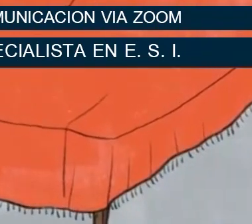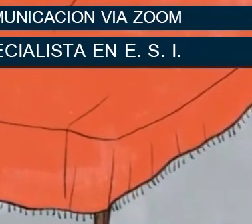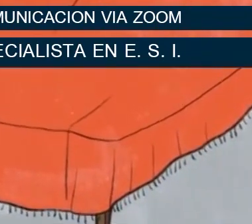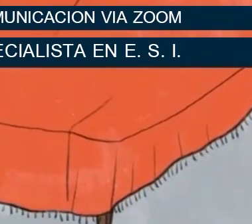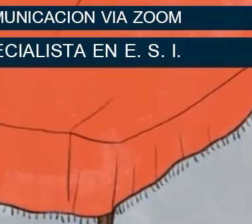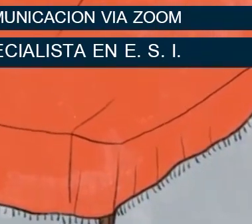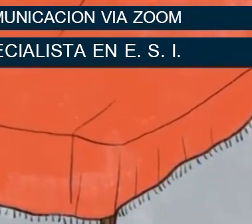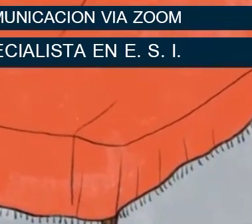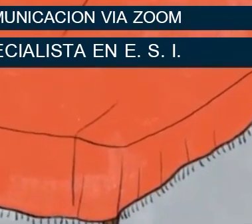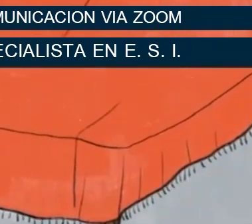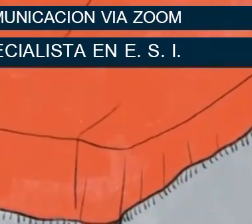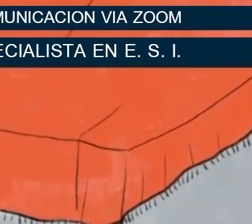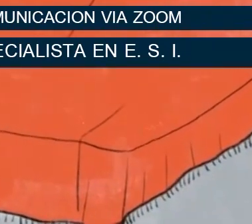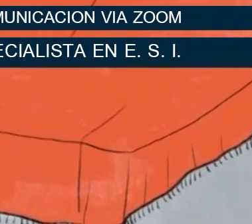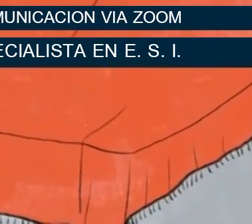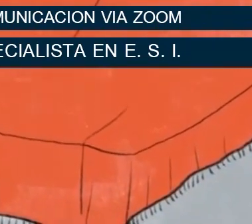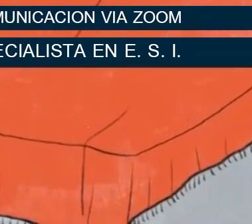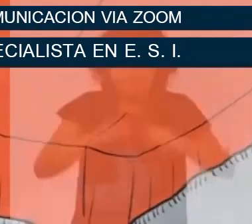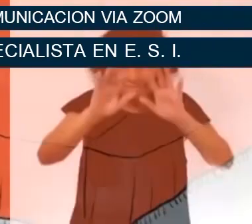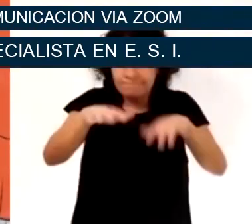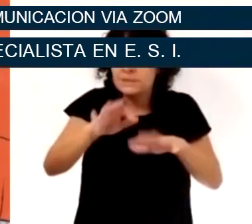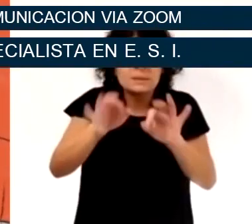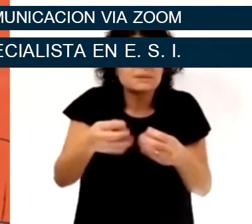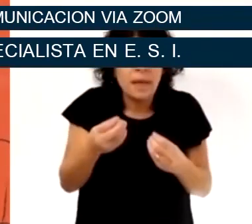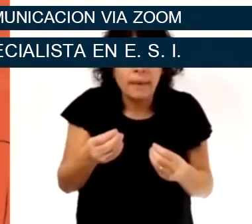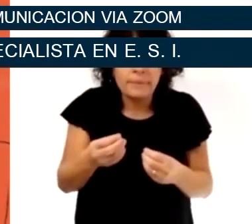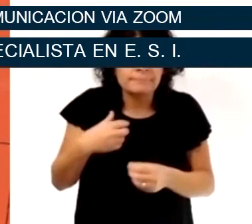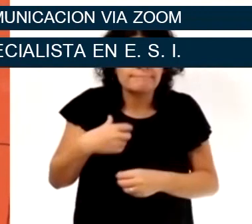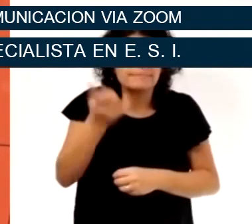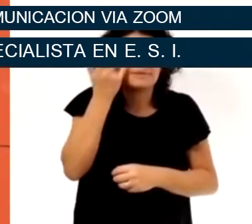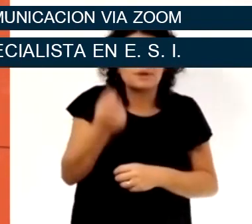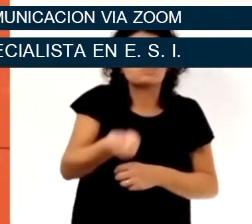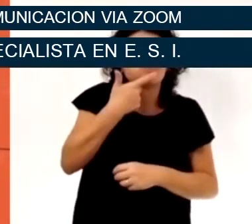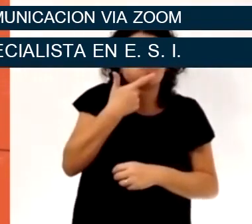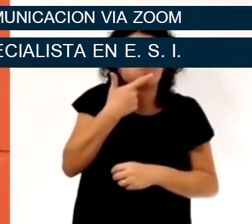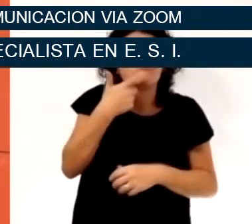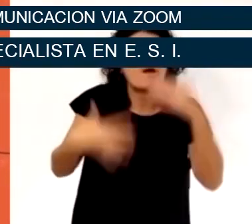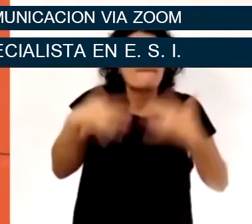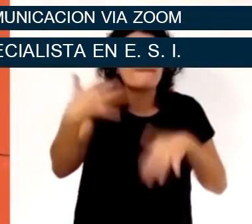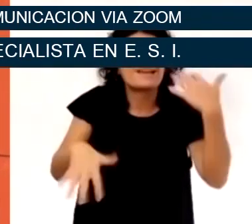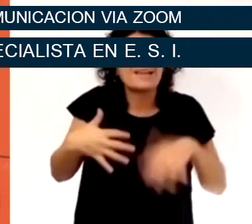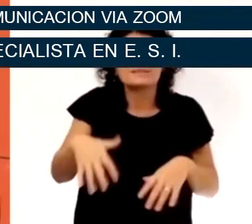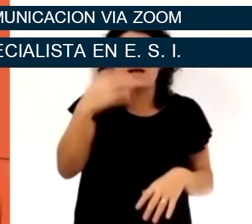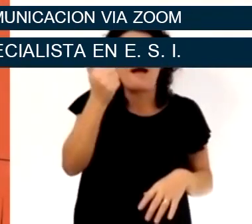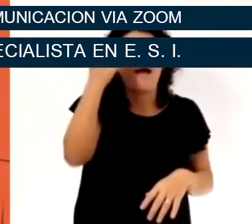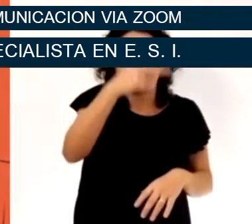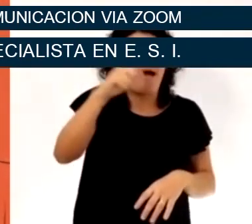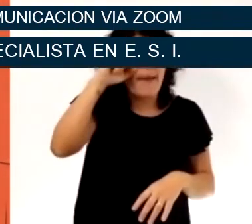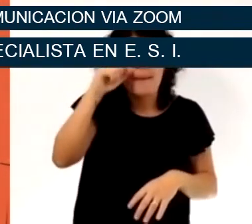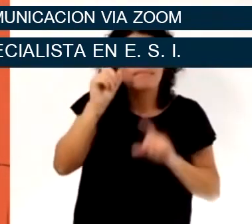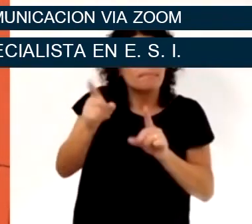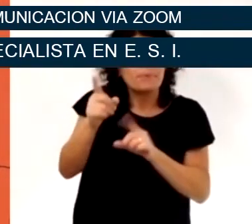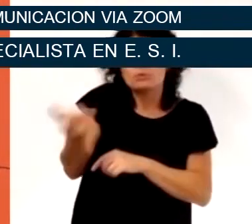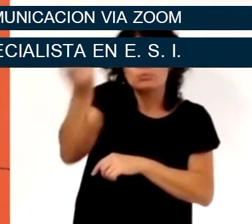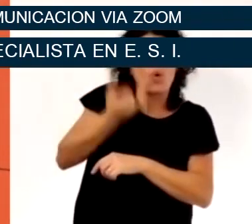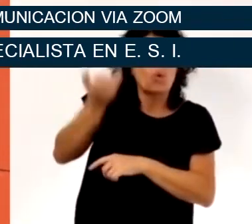esta este combo de métodos anticonceptivos viene bueno conformado por un montón de otros métodos las